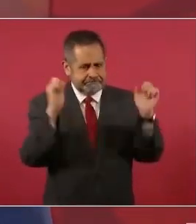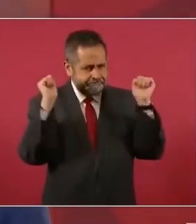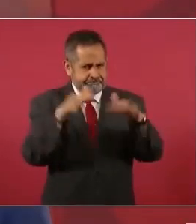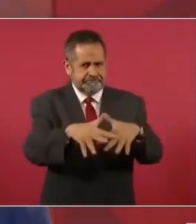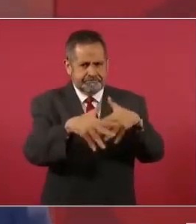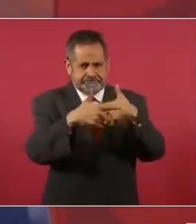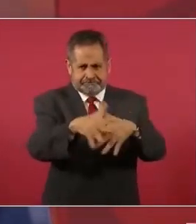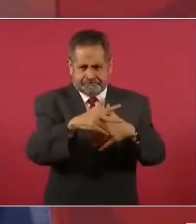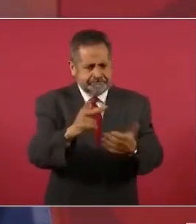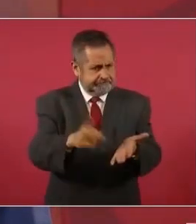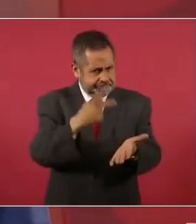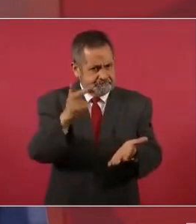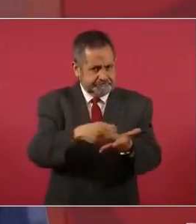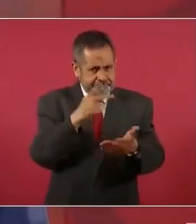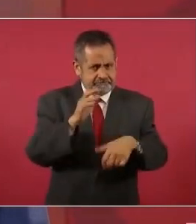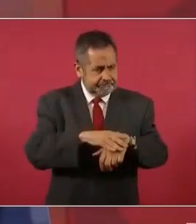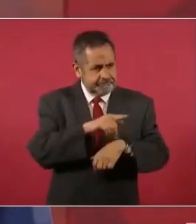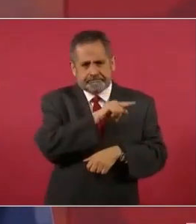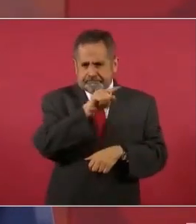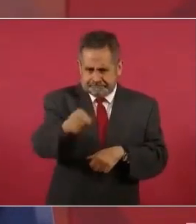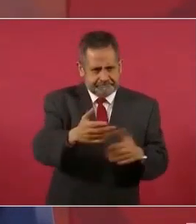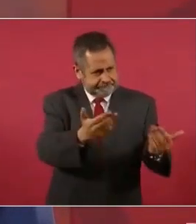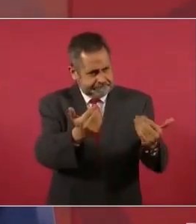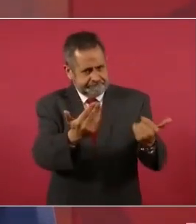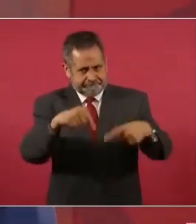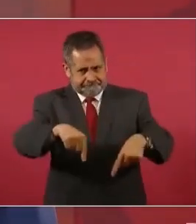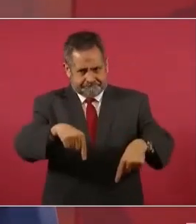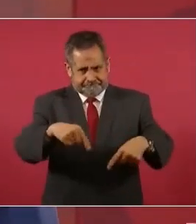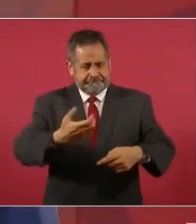y que ahora sí el Zócalo,